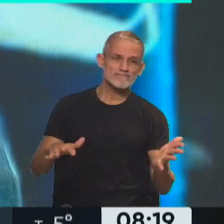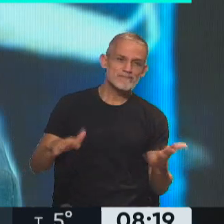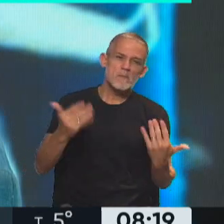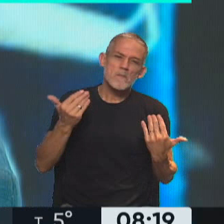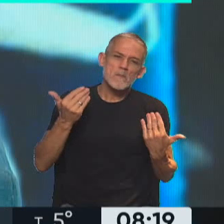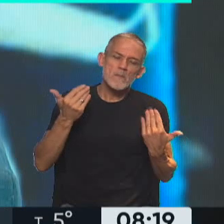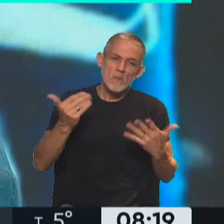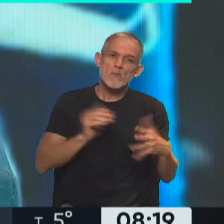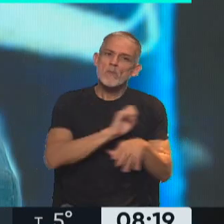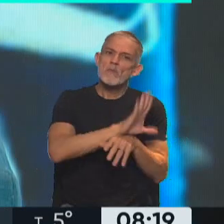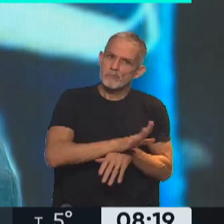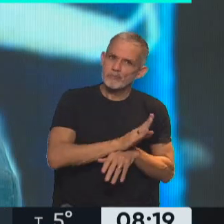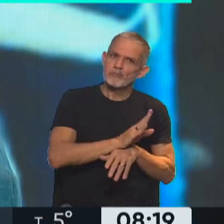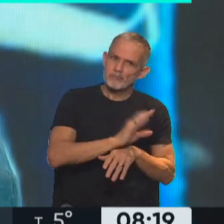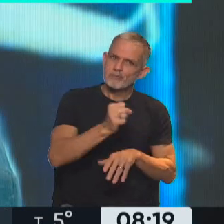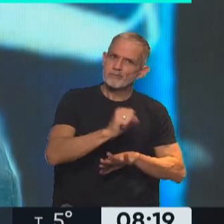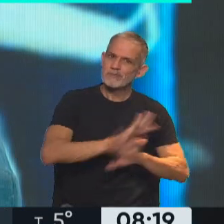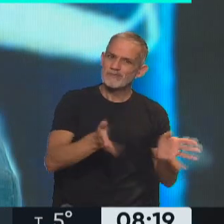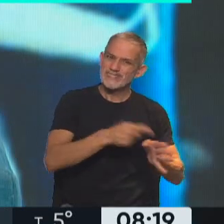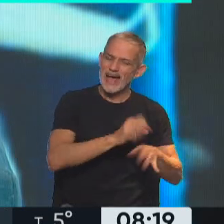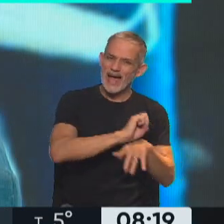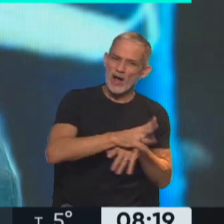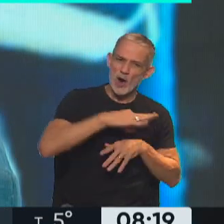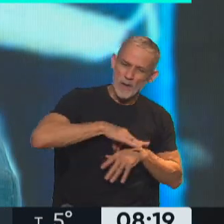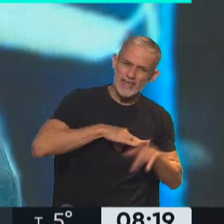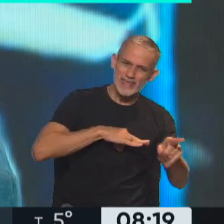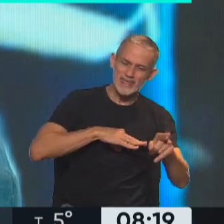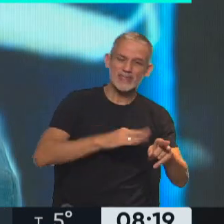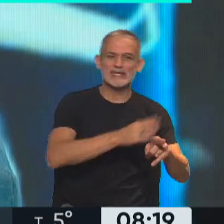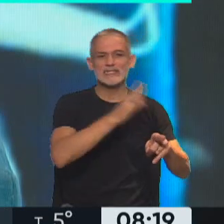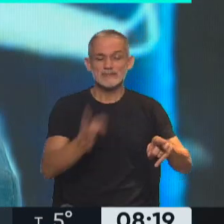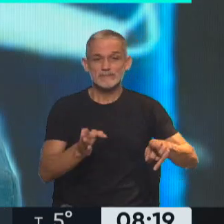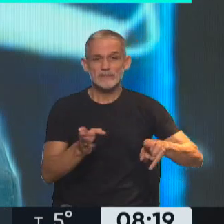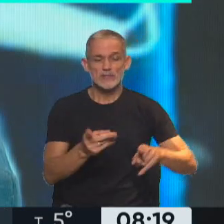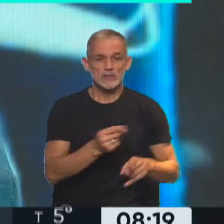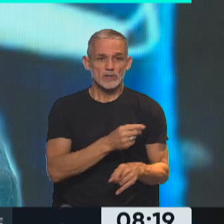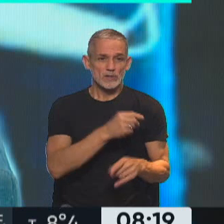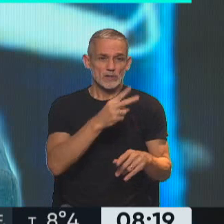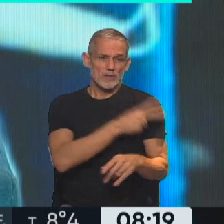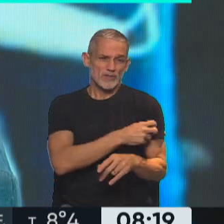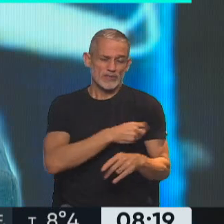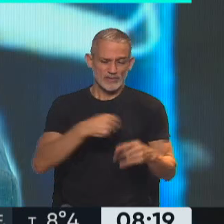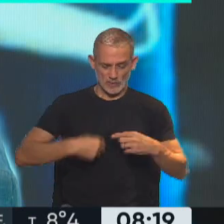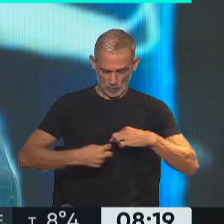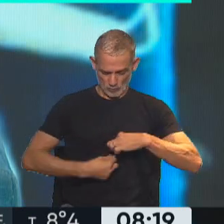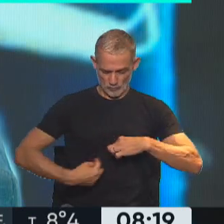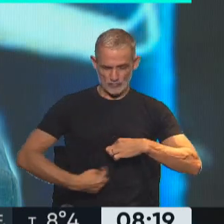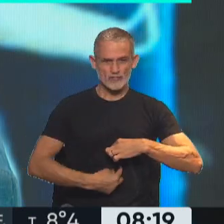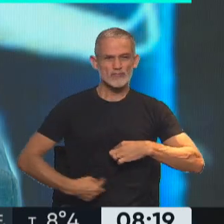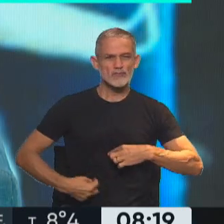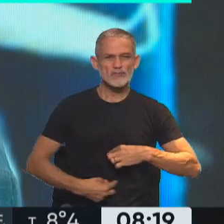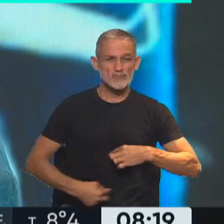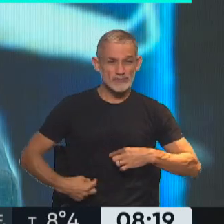habrían tenido COVID y habrían finalmente generado reservorios a nivel del tubo digestivo, a nivel